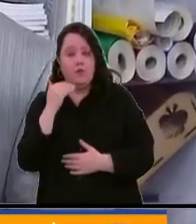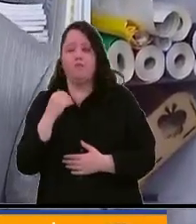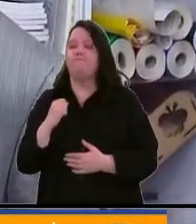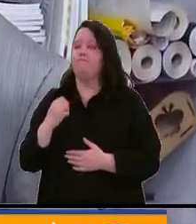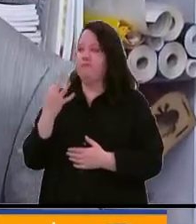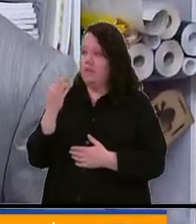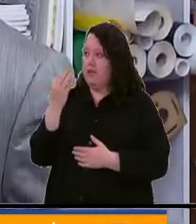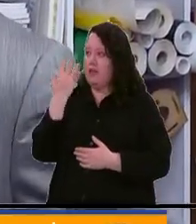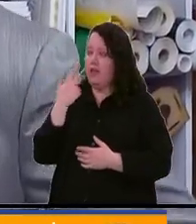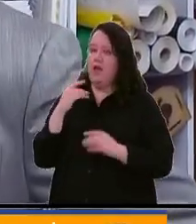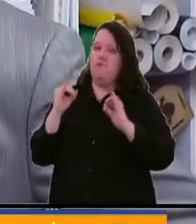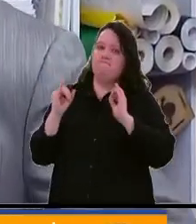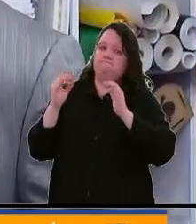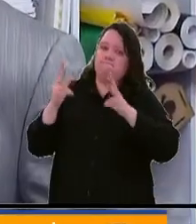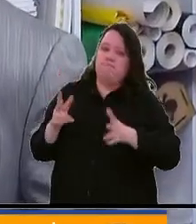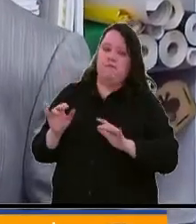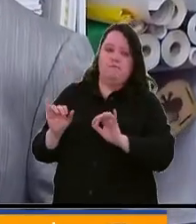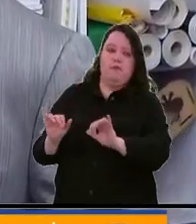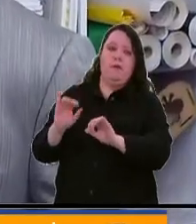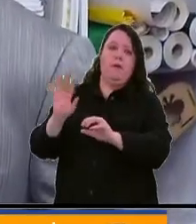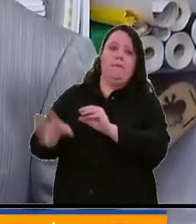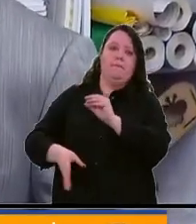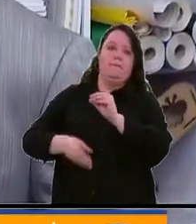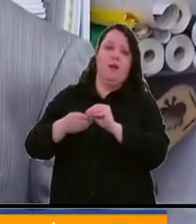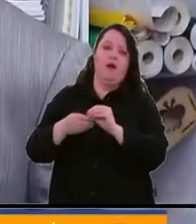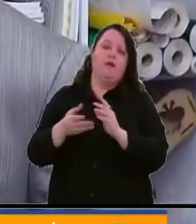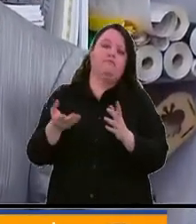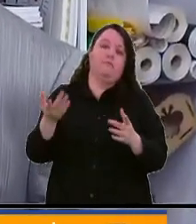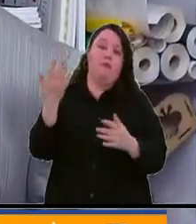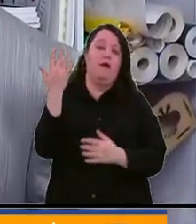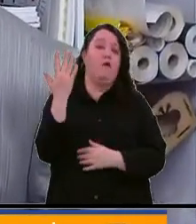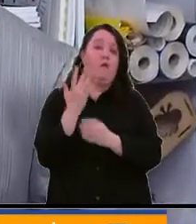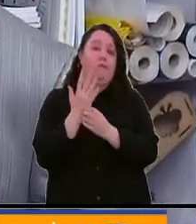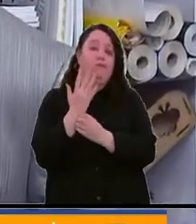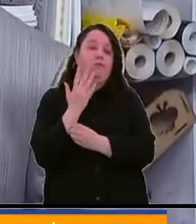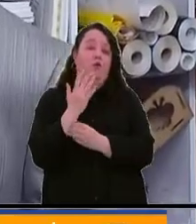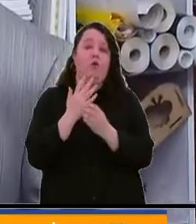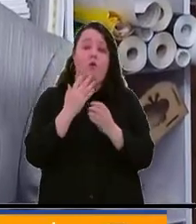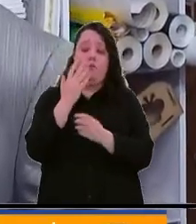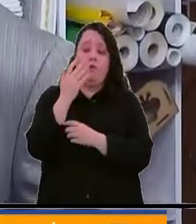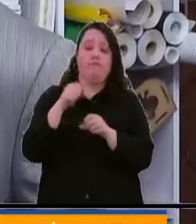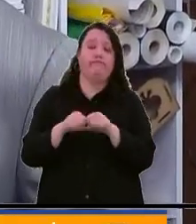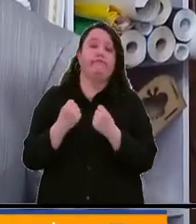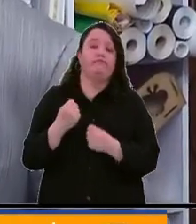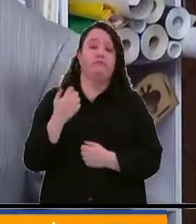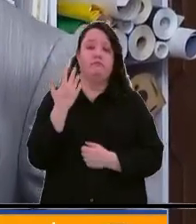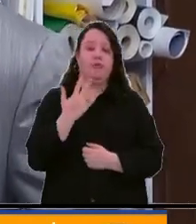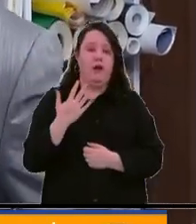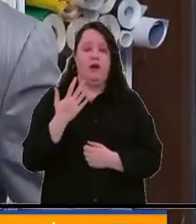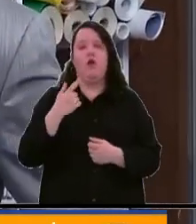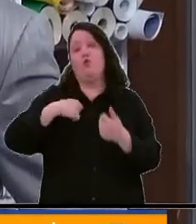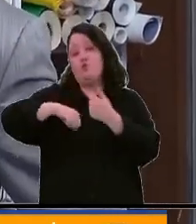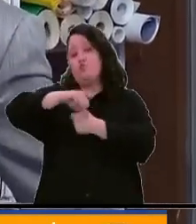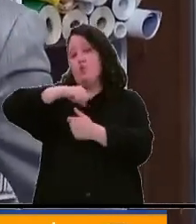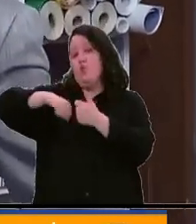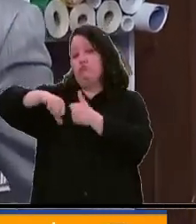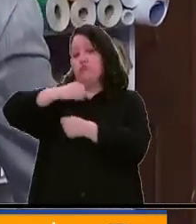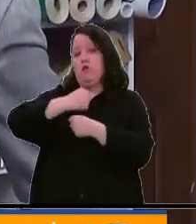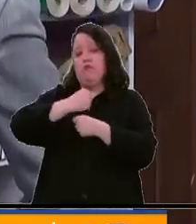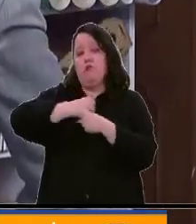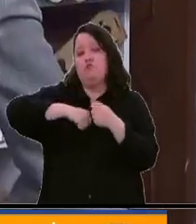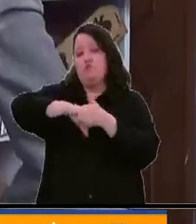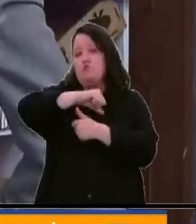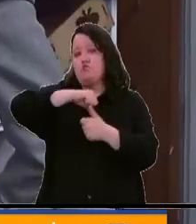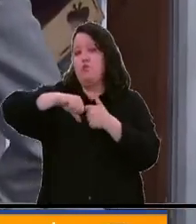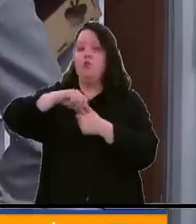30 días de incapacidad, pues además las secuelas de su mano, porque pues está rota, ya es una persona que nos hace unos turnos, no